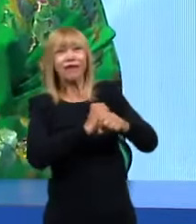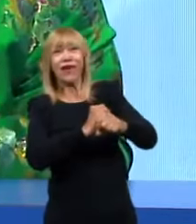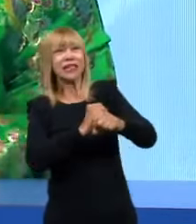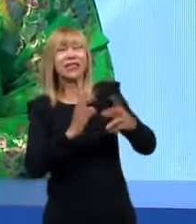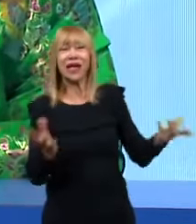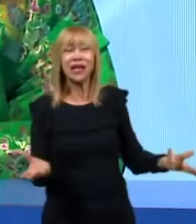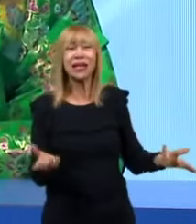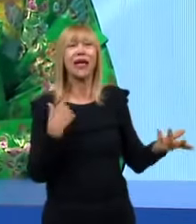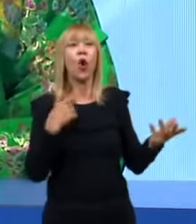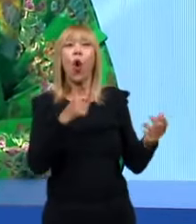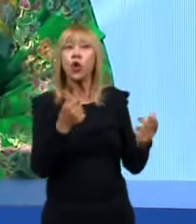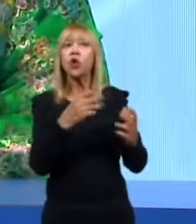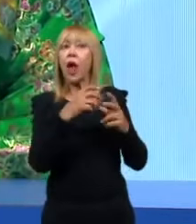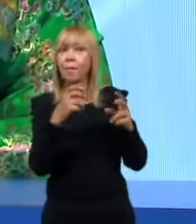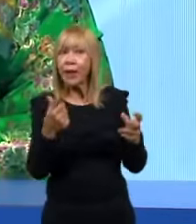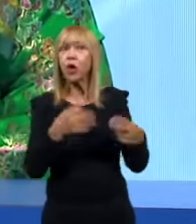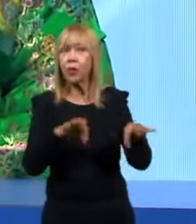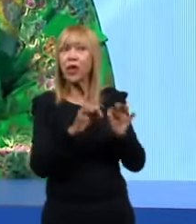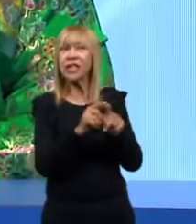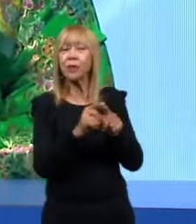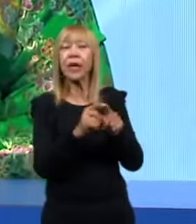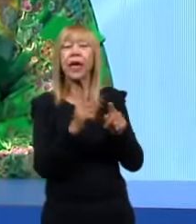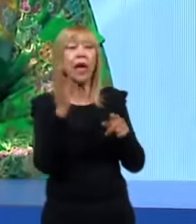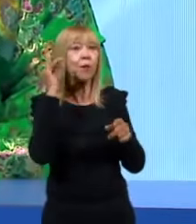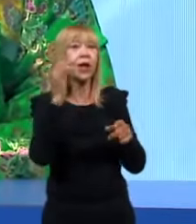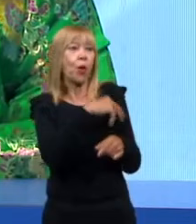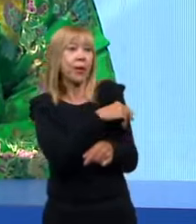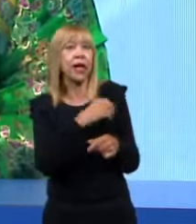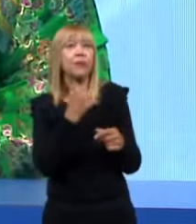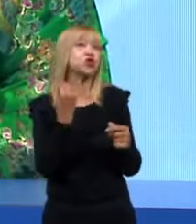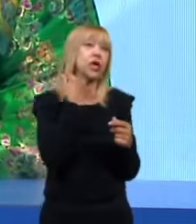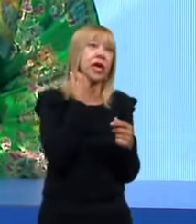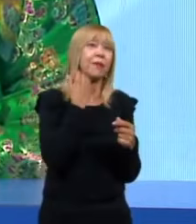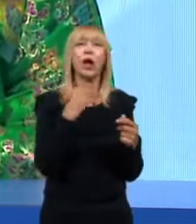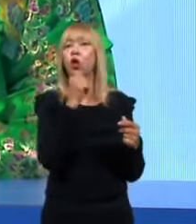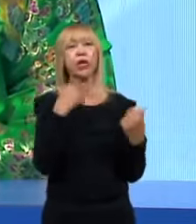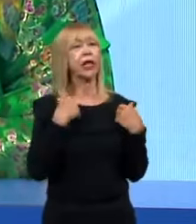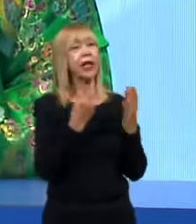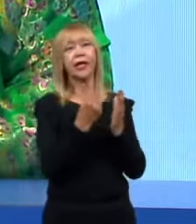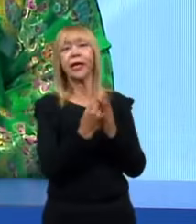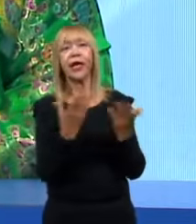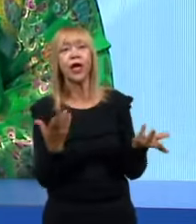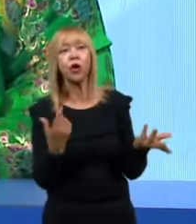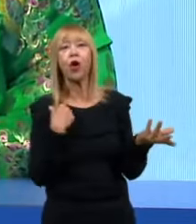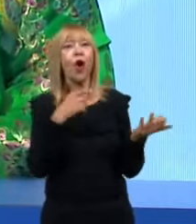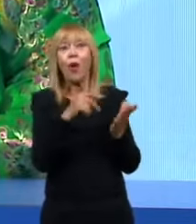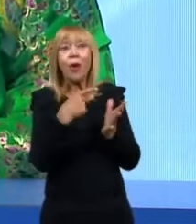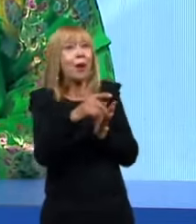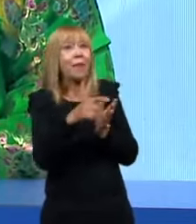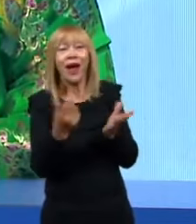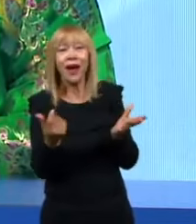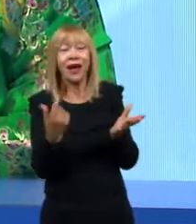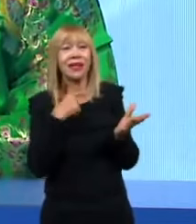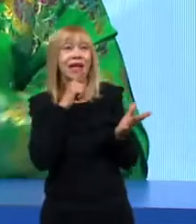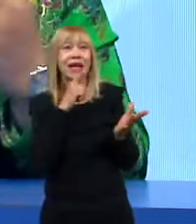de los aspectos importantes y razón por la que muchos hospitales se están yendo a la quiebra es que no tienen el dinero. Tú hablabas de cómo les paga. Y la realidad